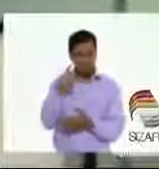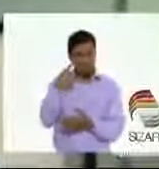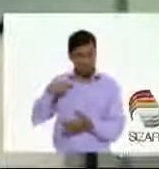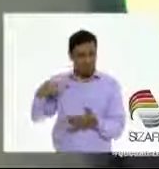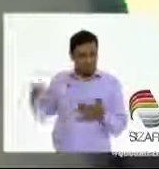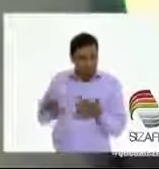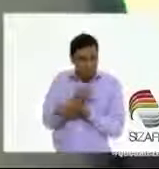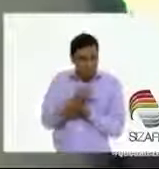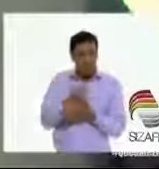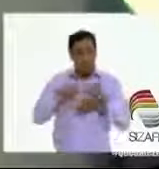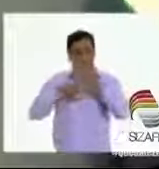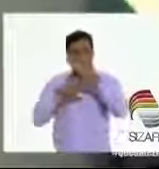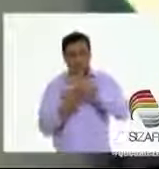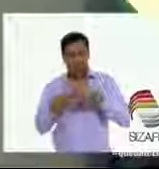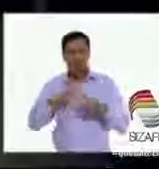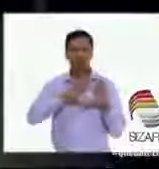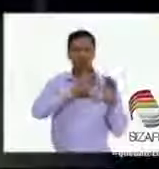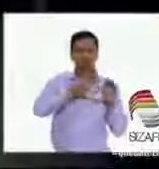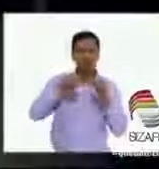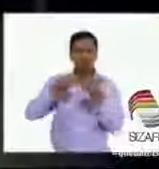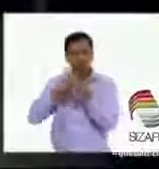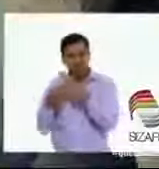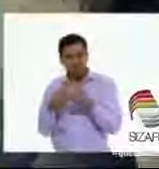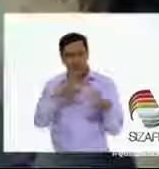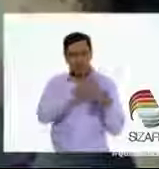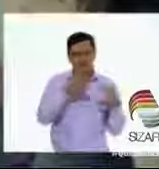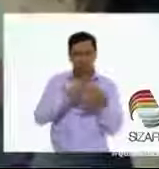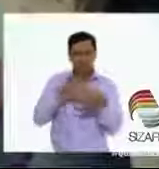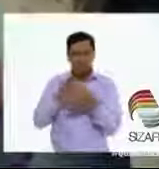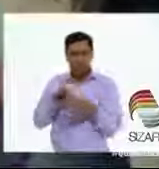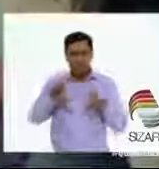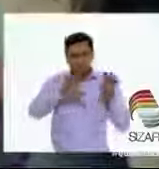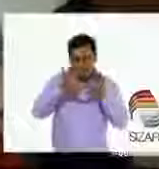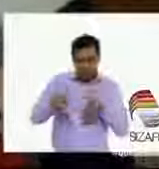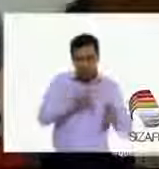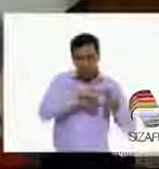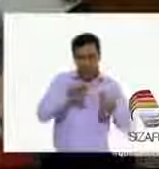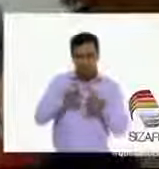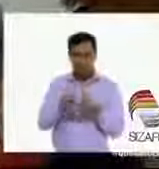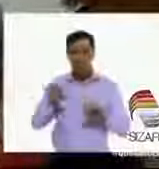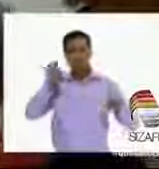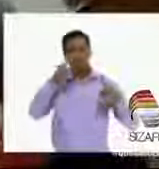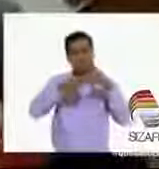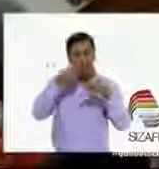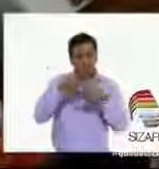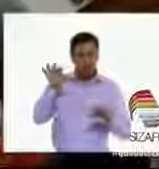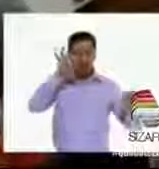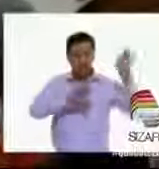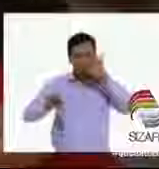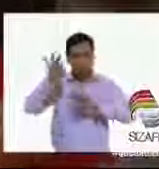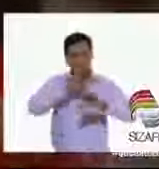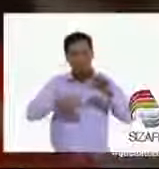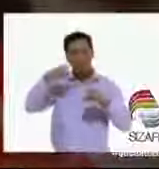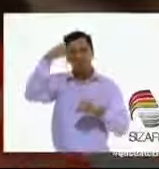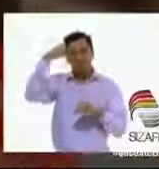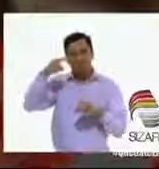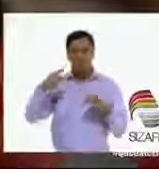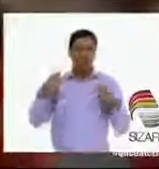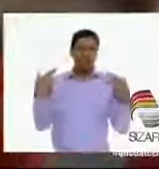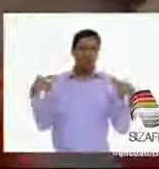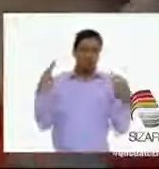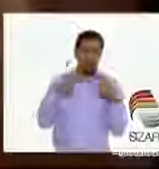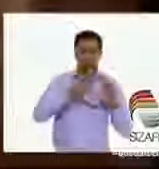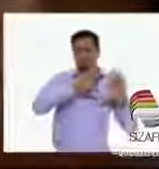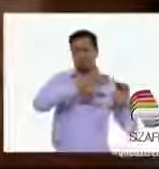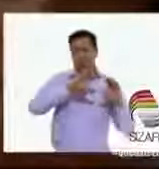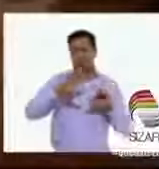diseño dispositivos que ayudan a que entendamos conceptos abstractos de matemáticas y física para así hacer la educación más interactiva y accesible